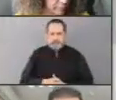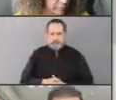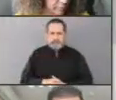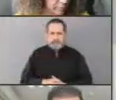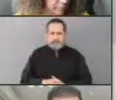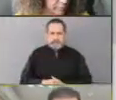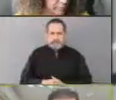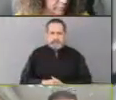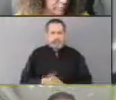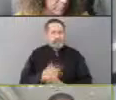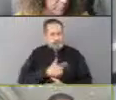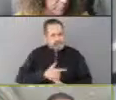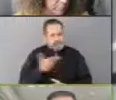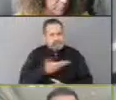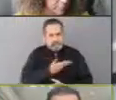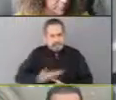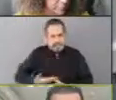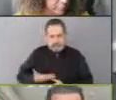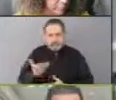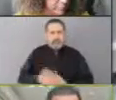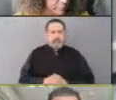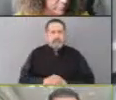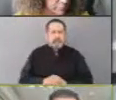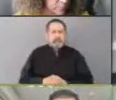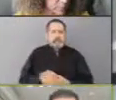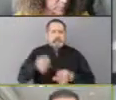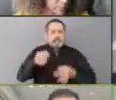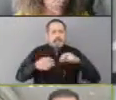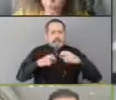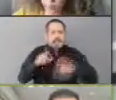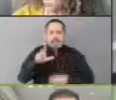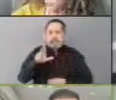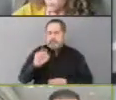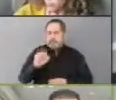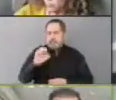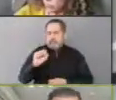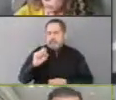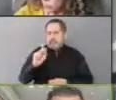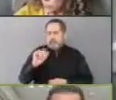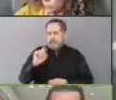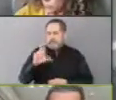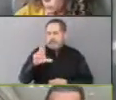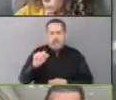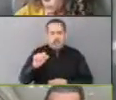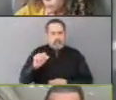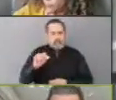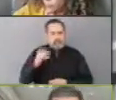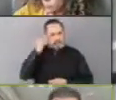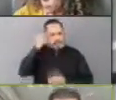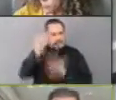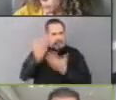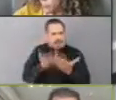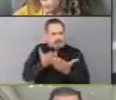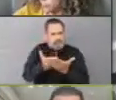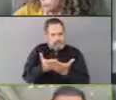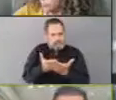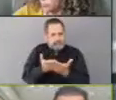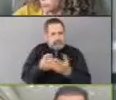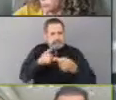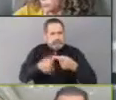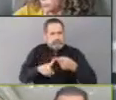Como lo ordena, presidente. Magistrado Luis Espíndola Morales, ponente del asunto, de los asuntos.